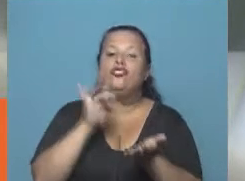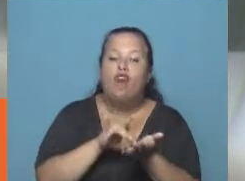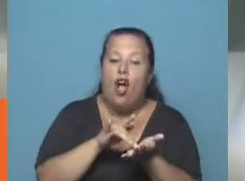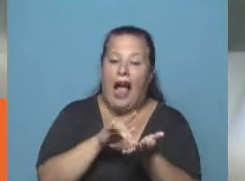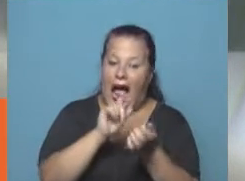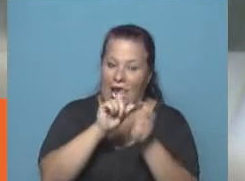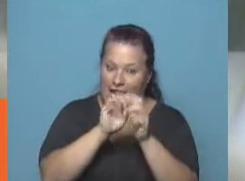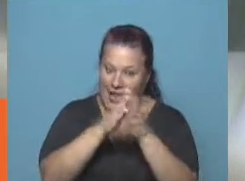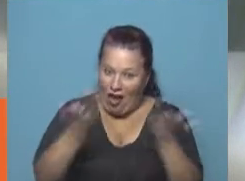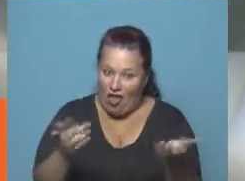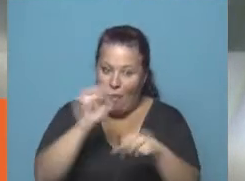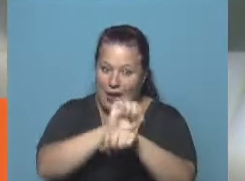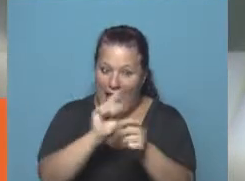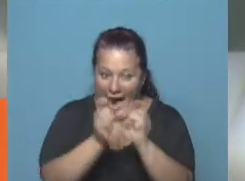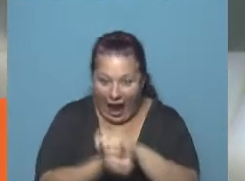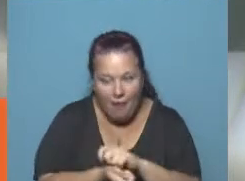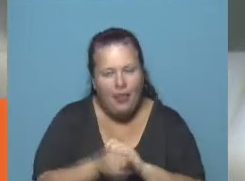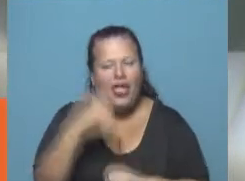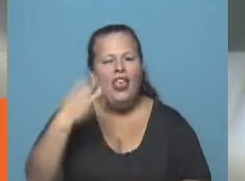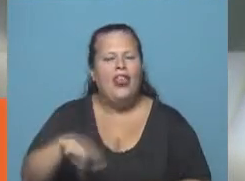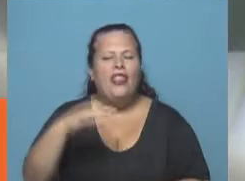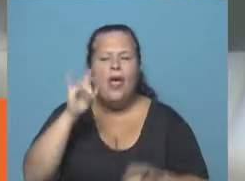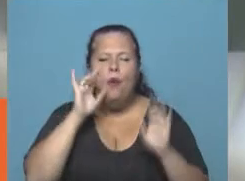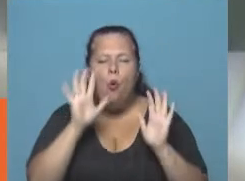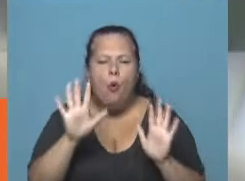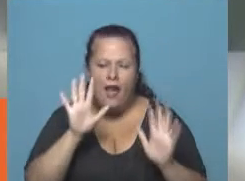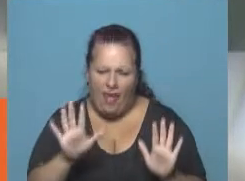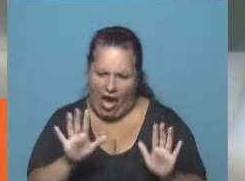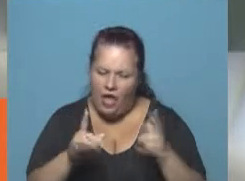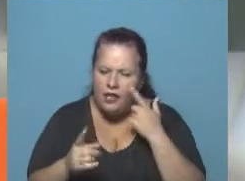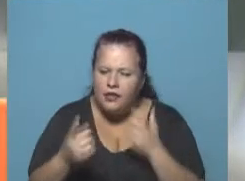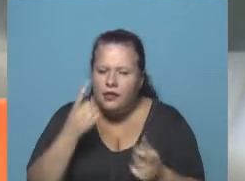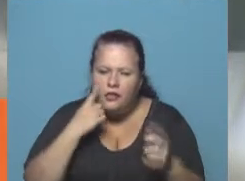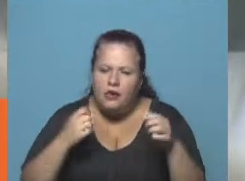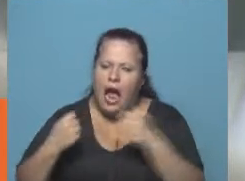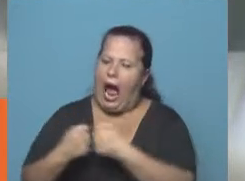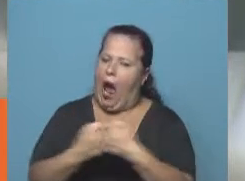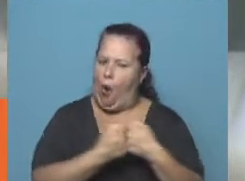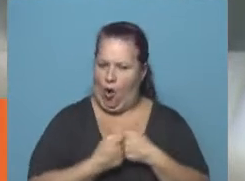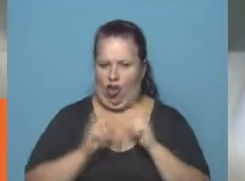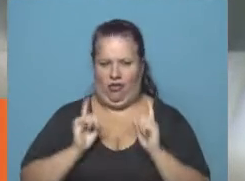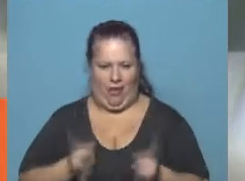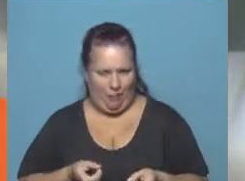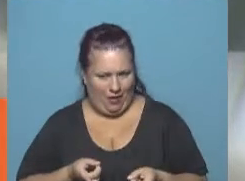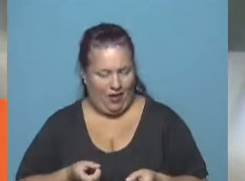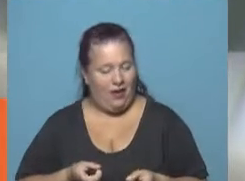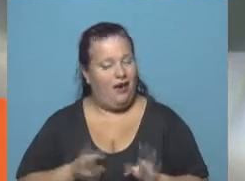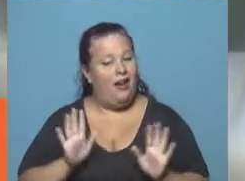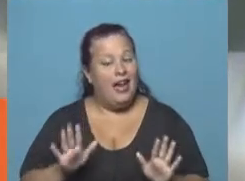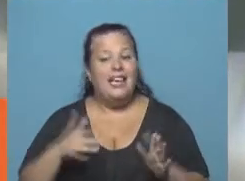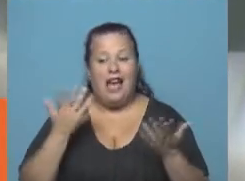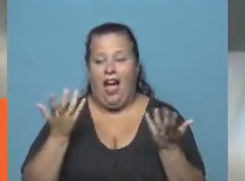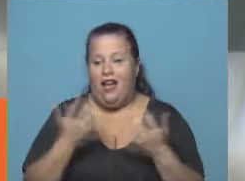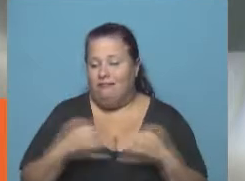y el código penal hay que hacerlo con mucho cuidado y con mucho consenso también porque como es